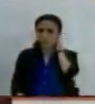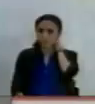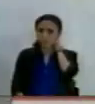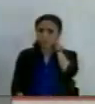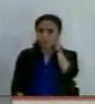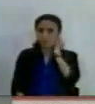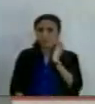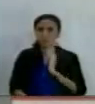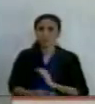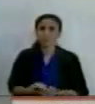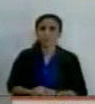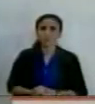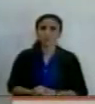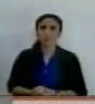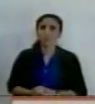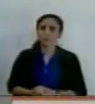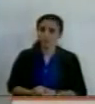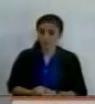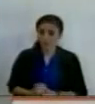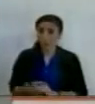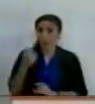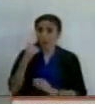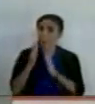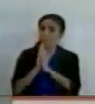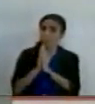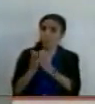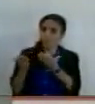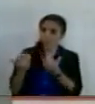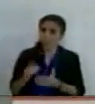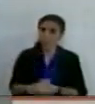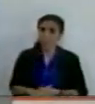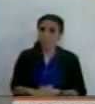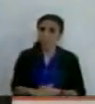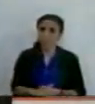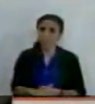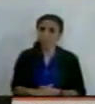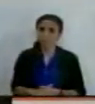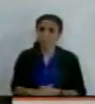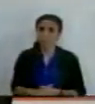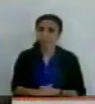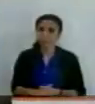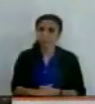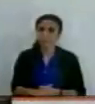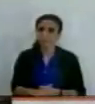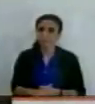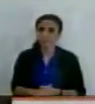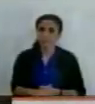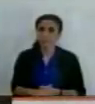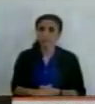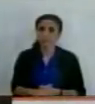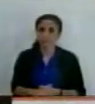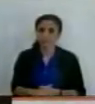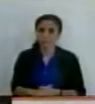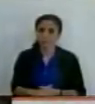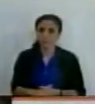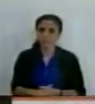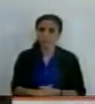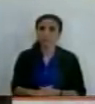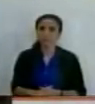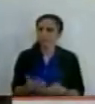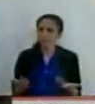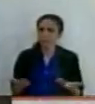Asa. ¿Por qué no le pides, ni tú Pérez, una prueba a Oscar Asa y yo me retiro de la política? Una sola,